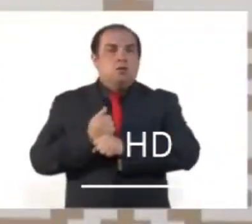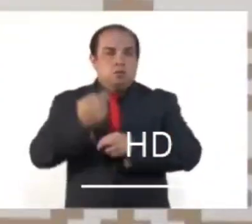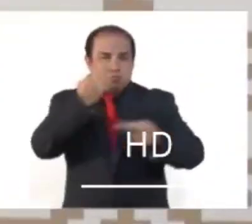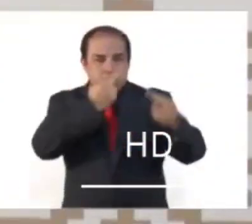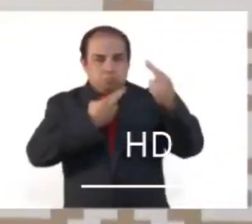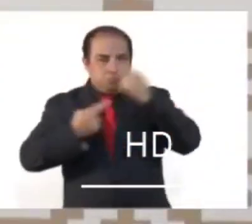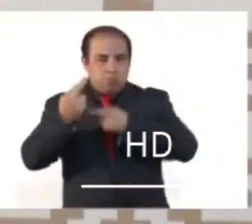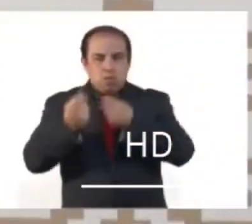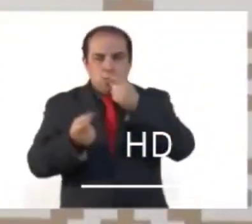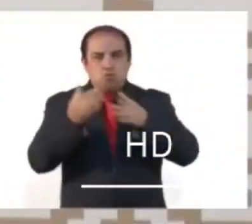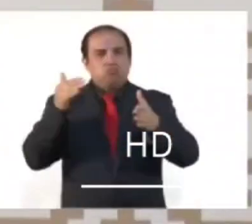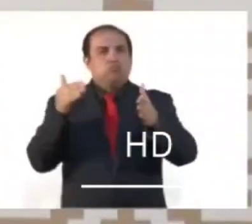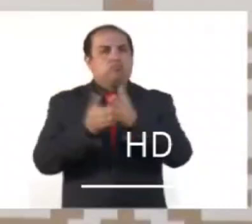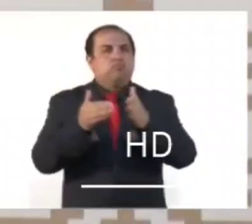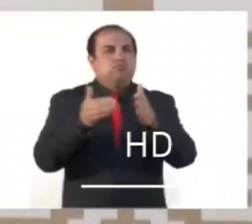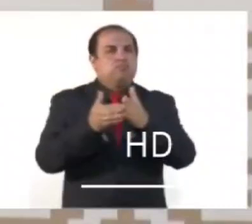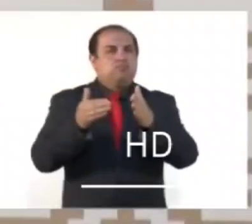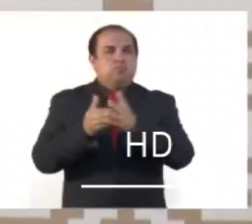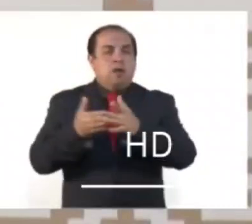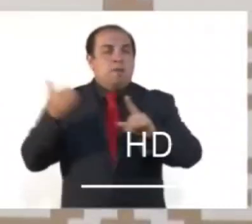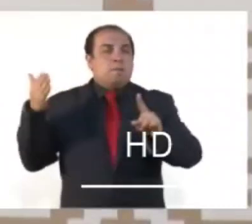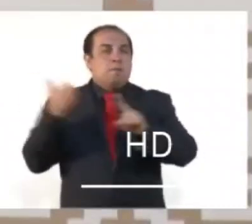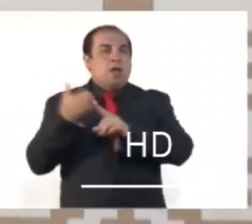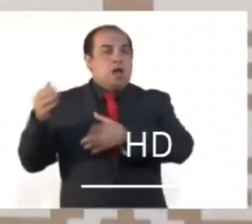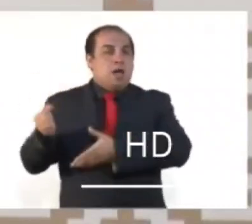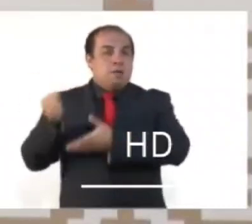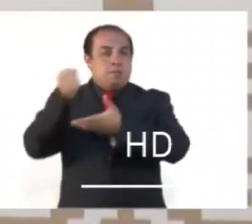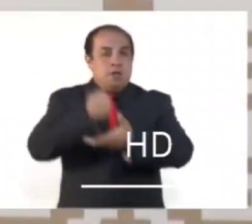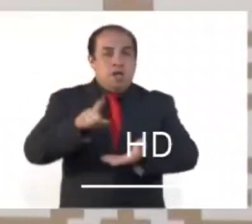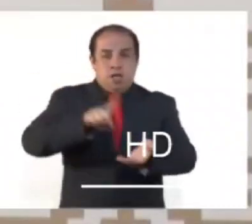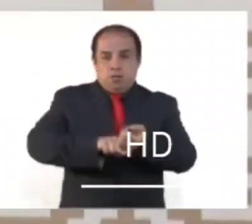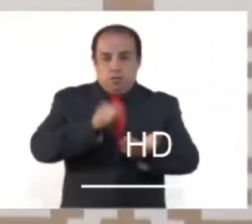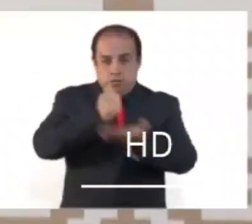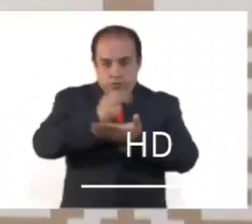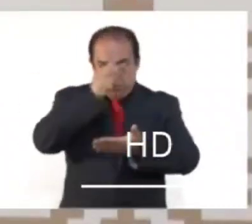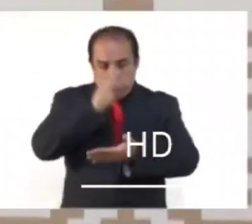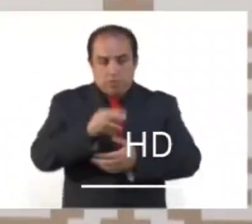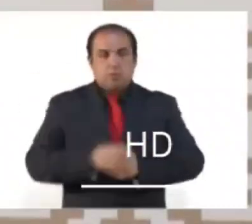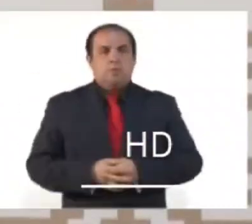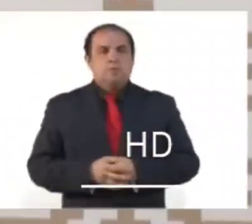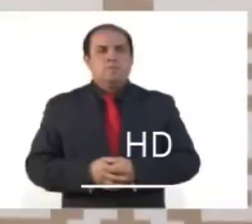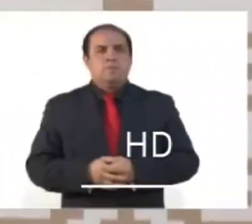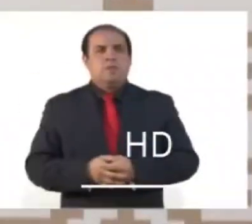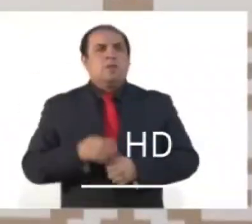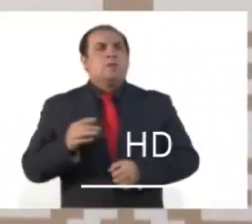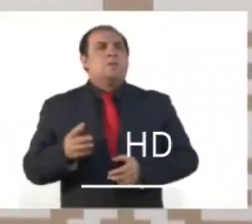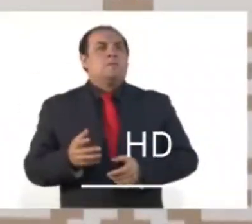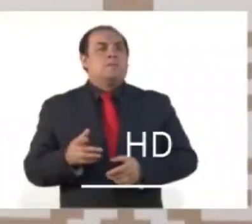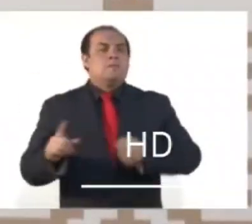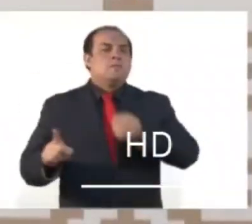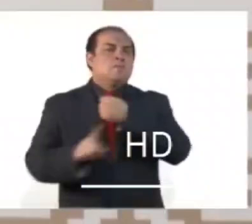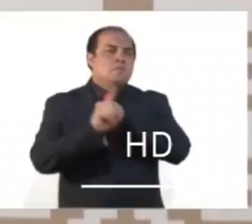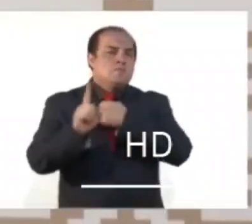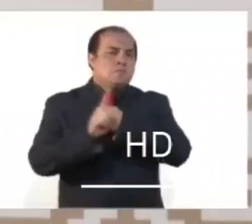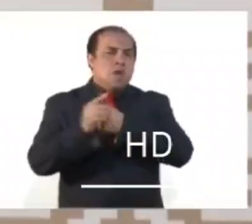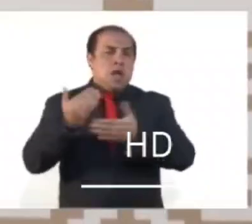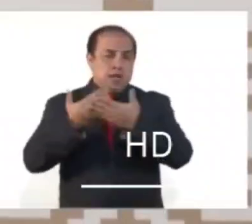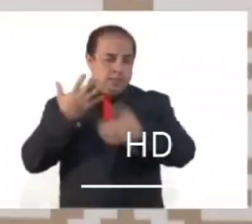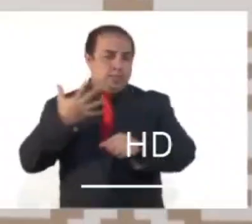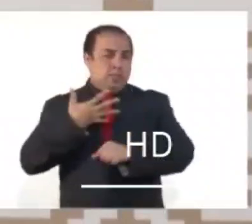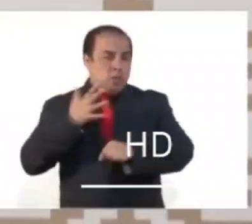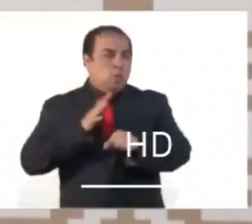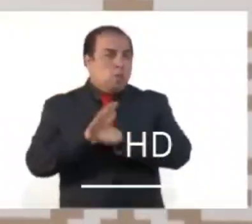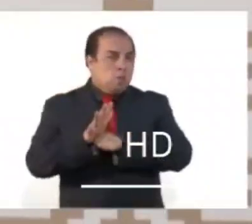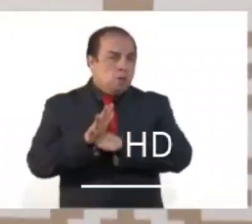ciertos obstáculos para la inversión en la Ciudad de México. ¿Cuáles son los problemas que